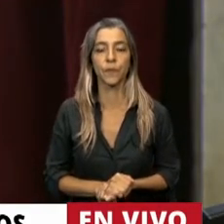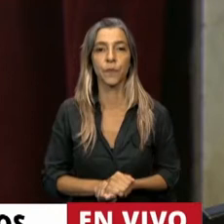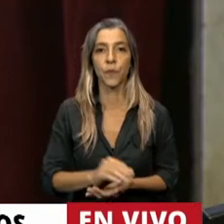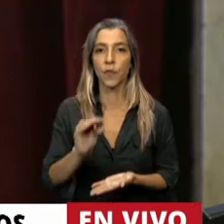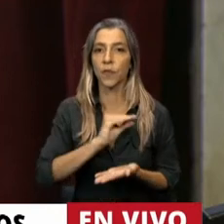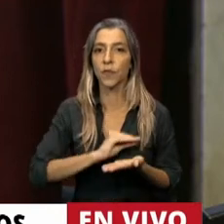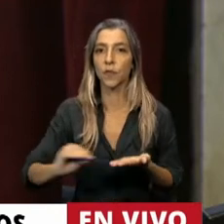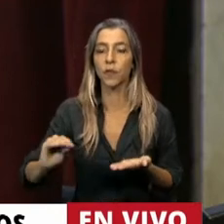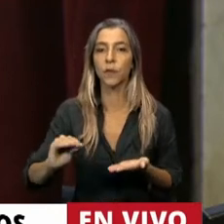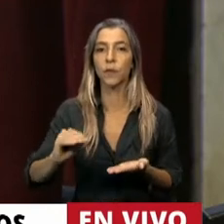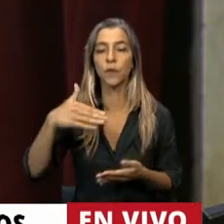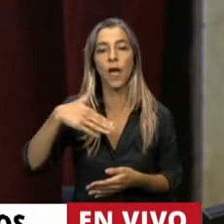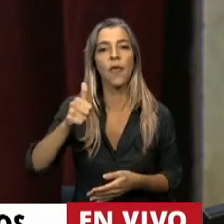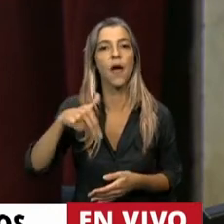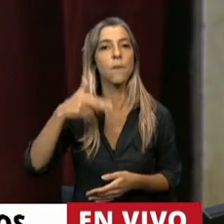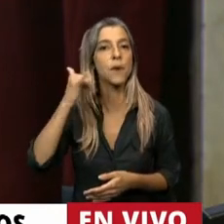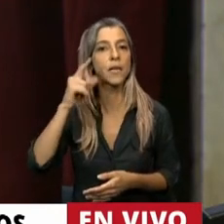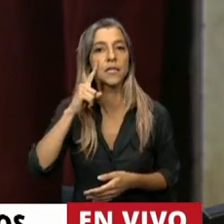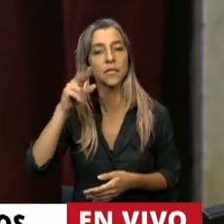mans y rubén